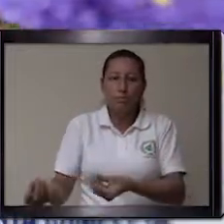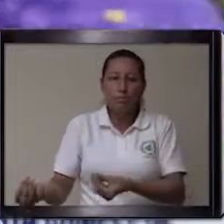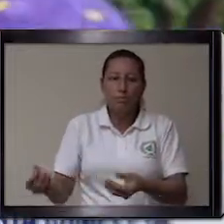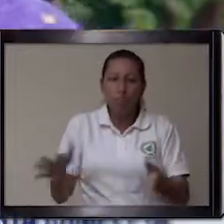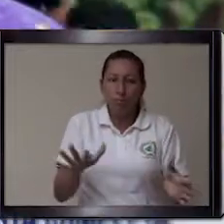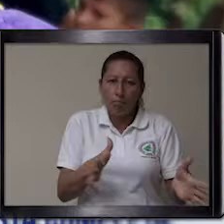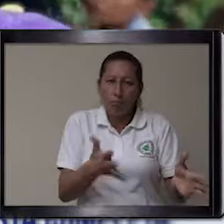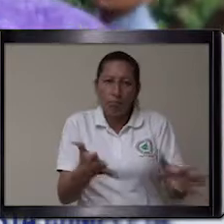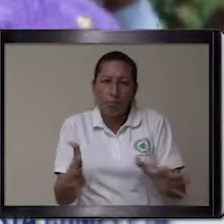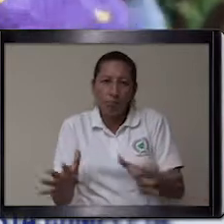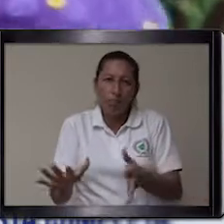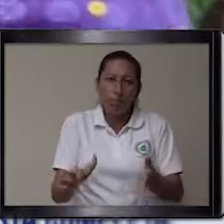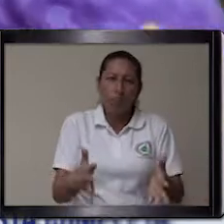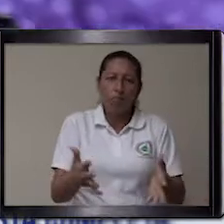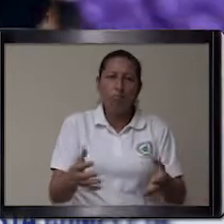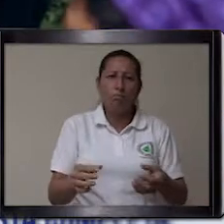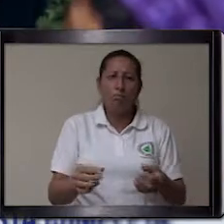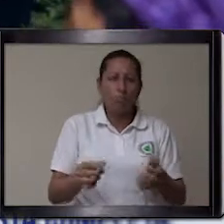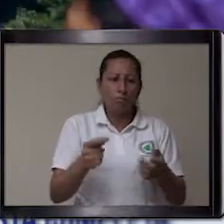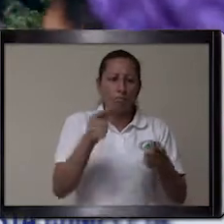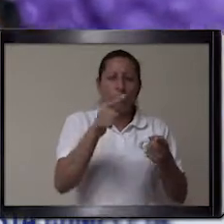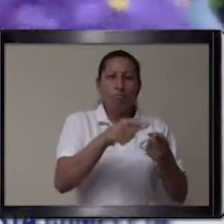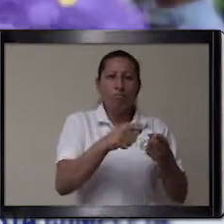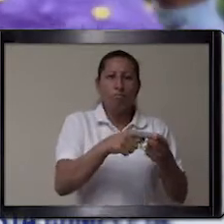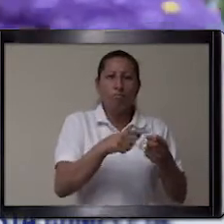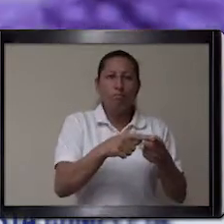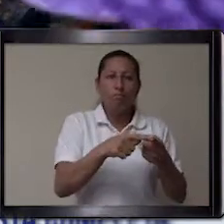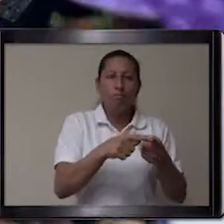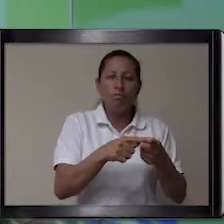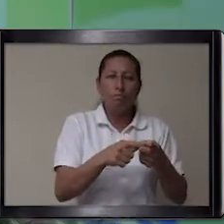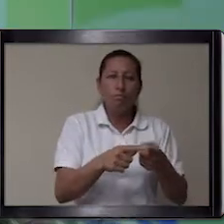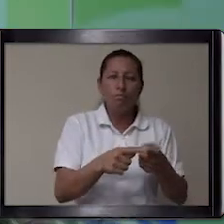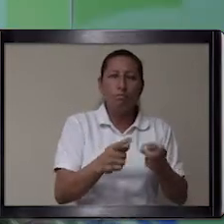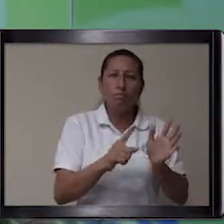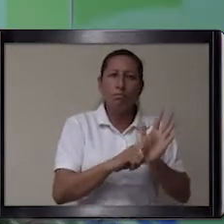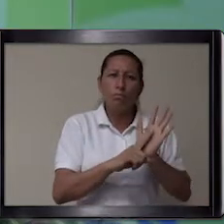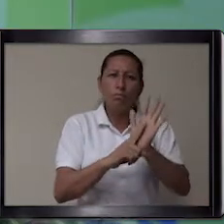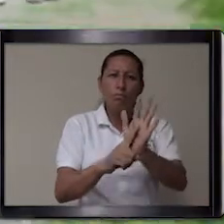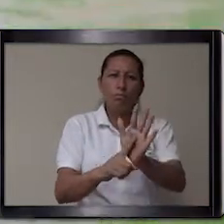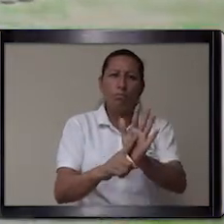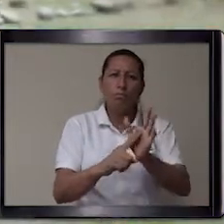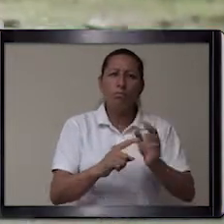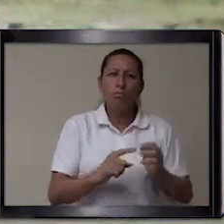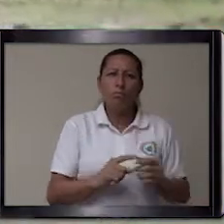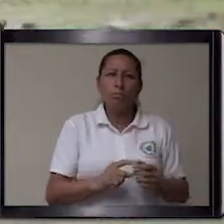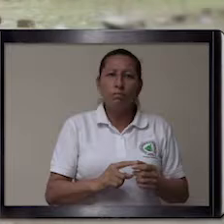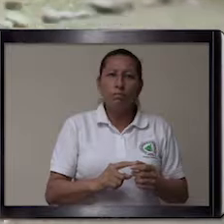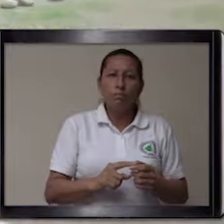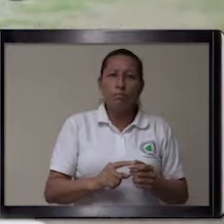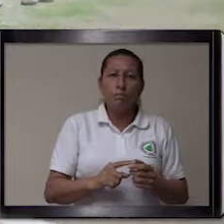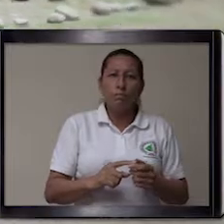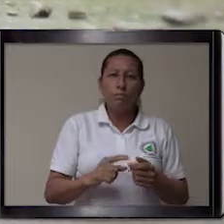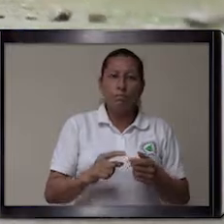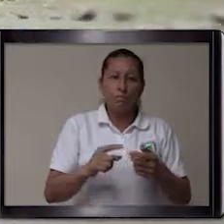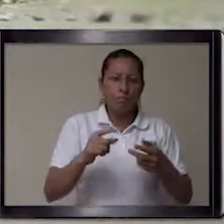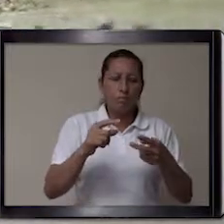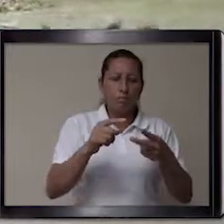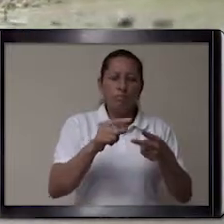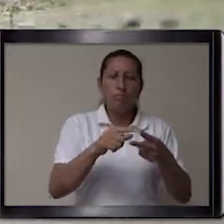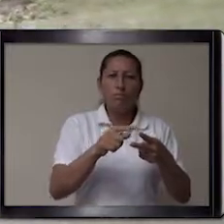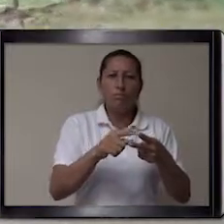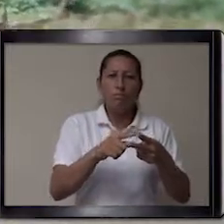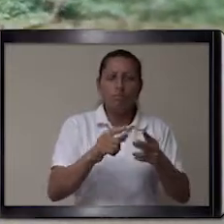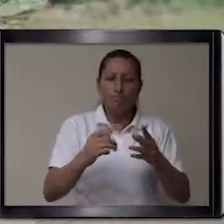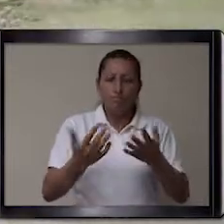por múltiples factores. ¿Ves? ¿Cuáles son estos? Un factor importante, por ejemplo, es